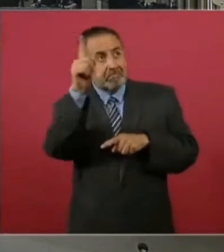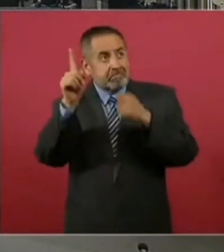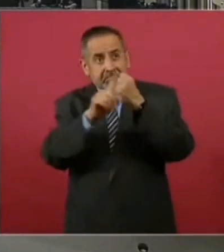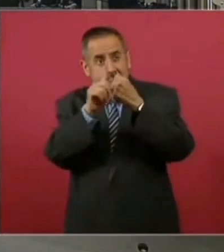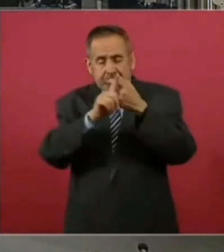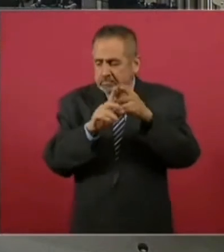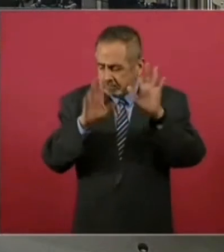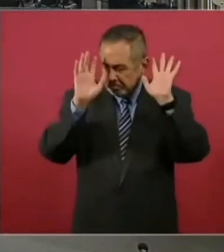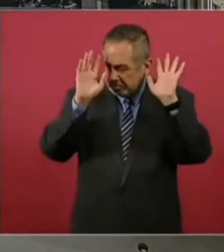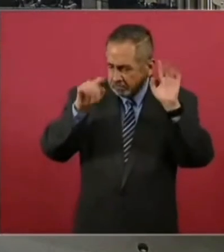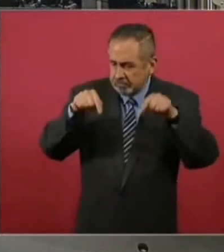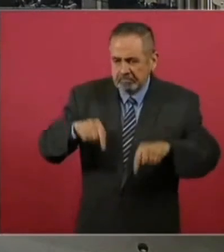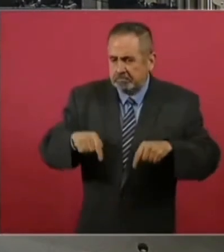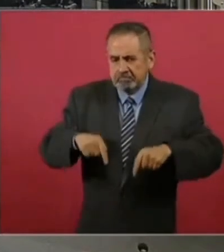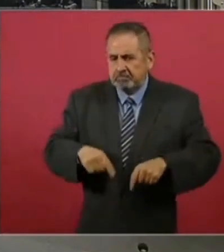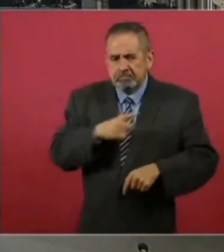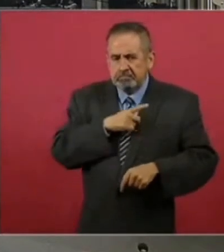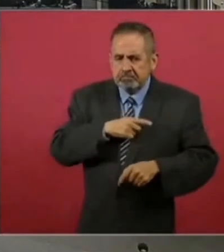las grandes potencias,